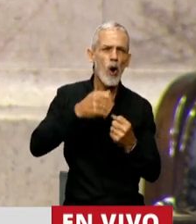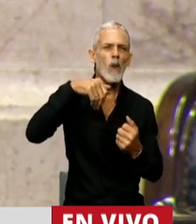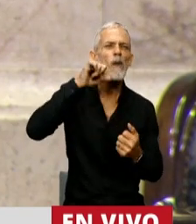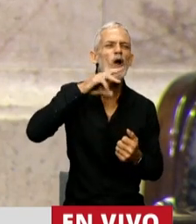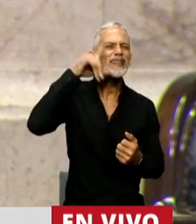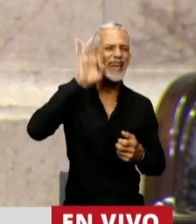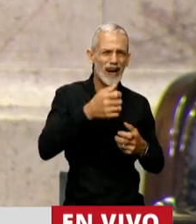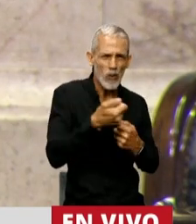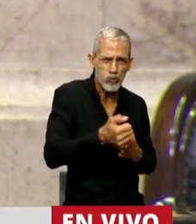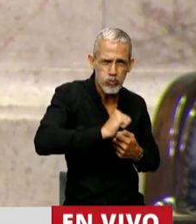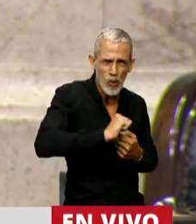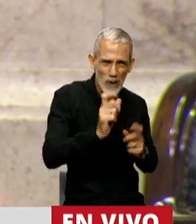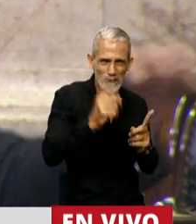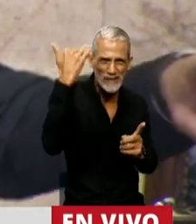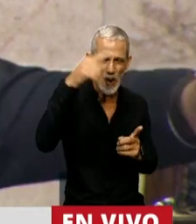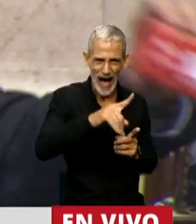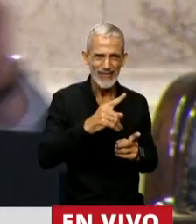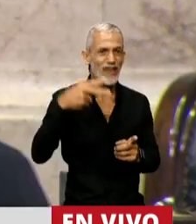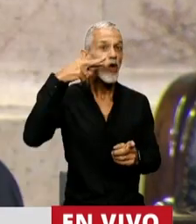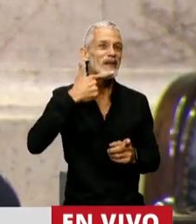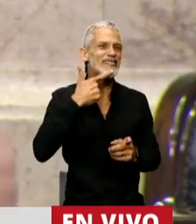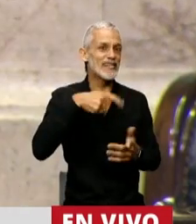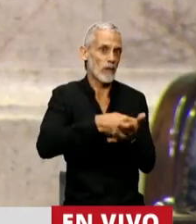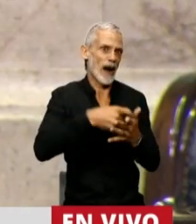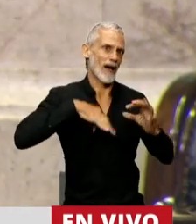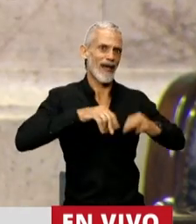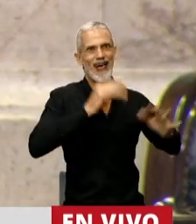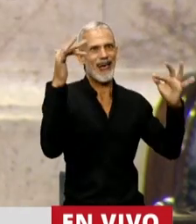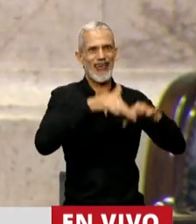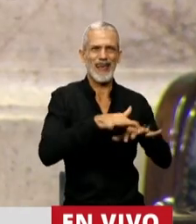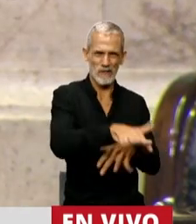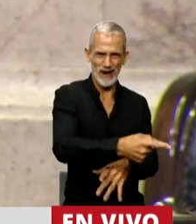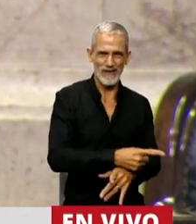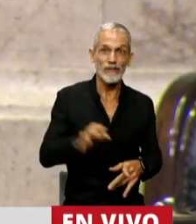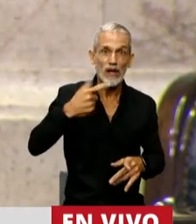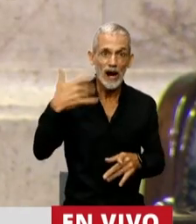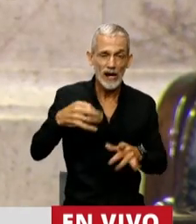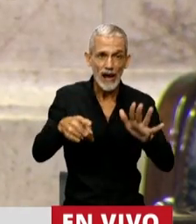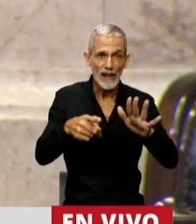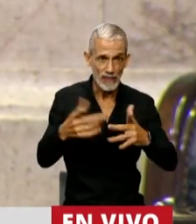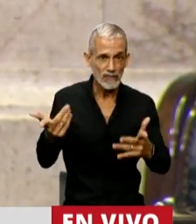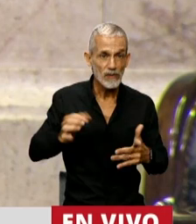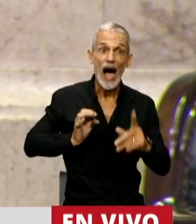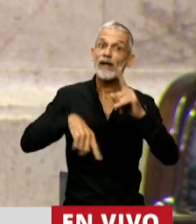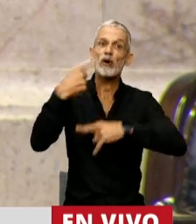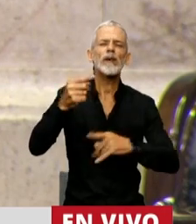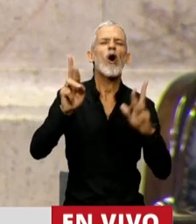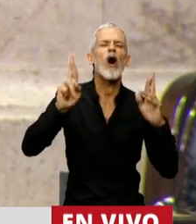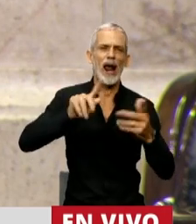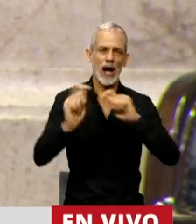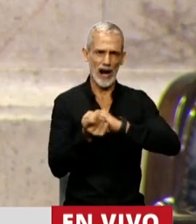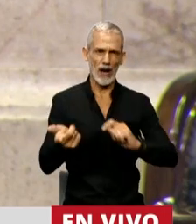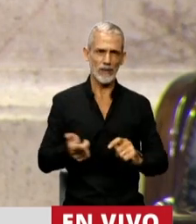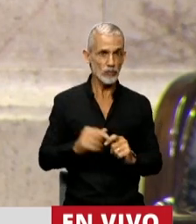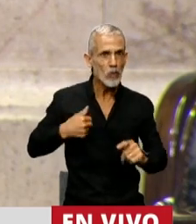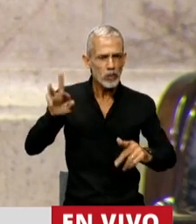rentados que venían en 2017 esta es la realidad señor presidente yo deseo que el año que viene puedan revertirlo de verdad y